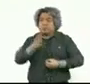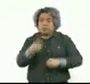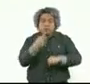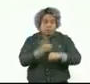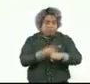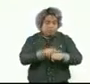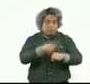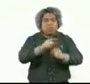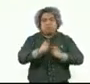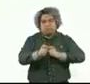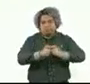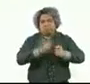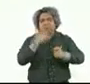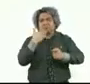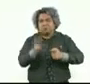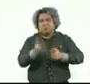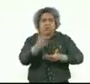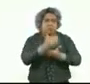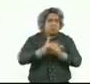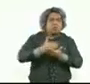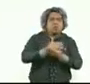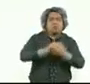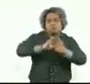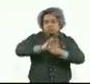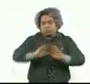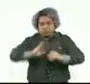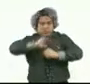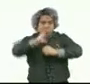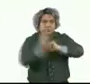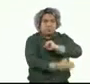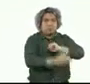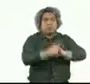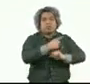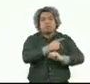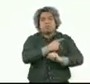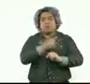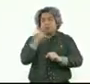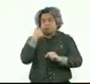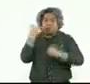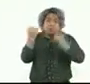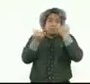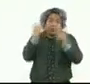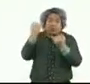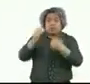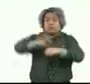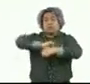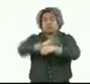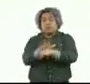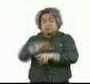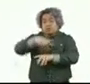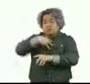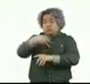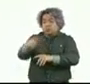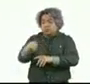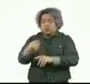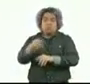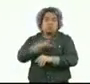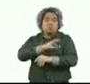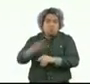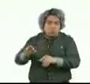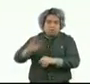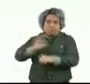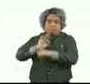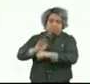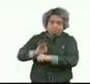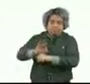de tenerla, y tenga una mejor posibilidad de enfrentar el COVID si así tuviera esta